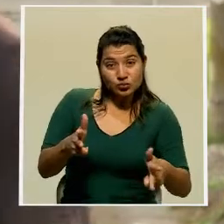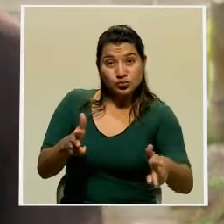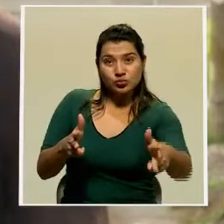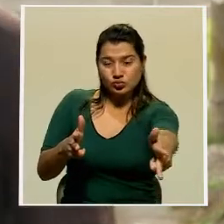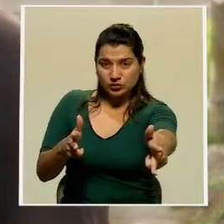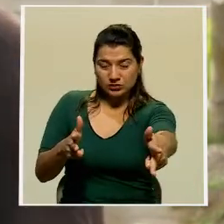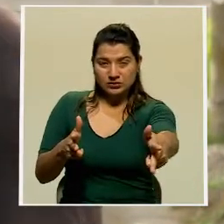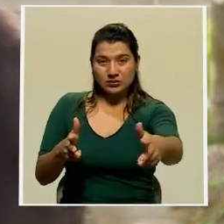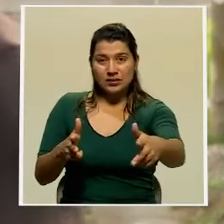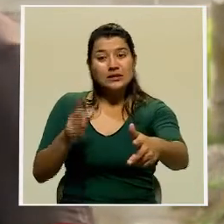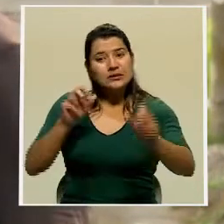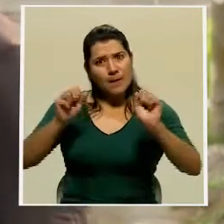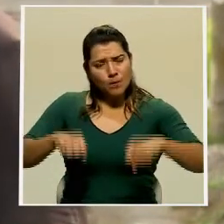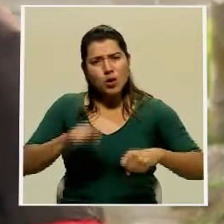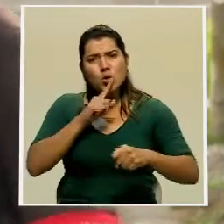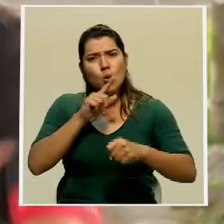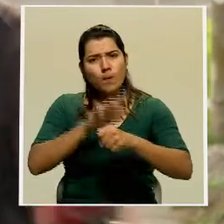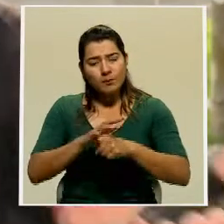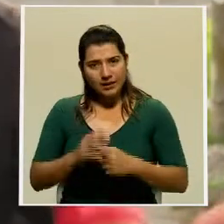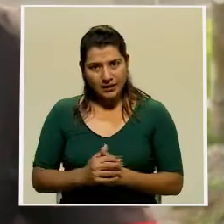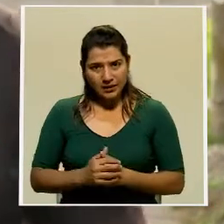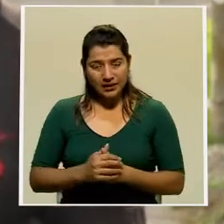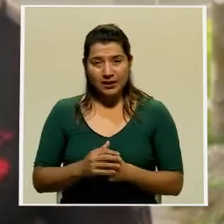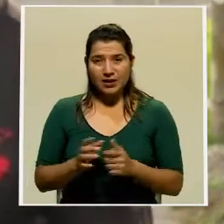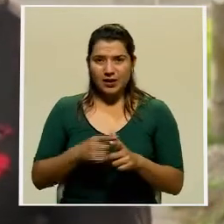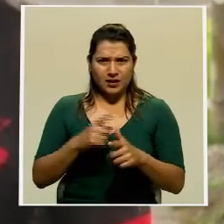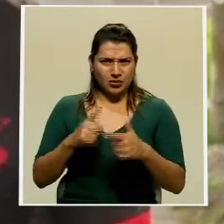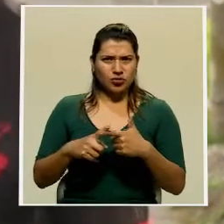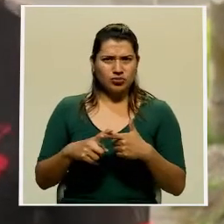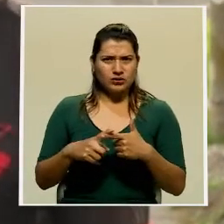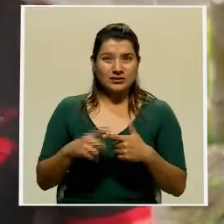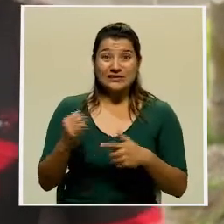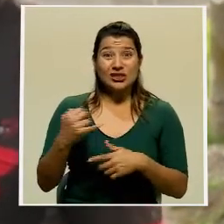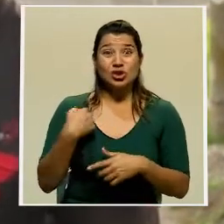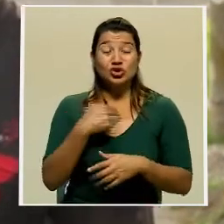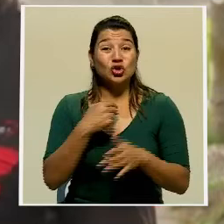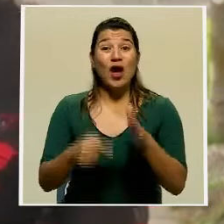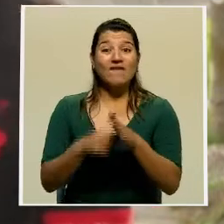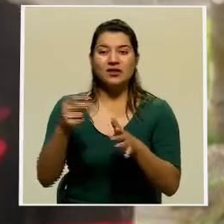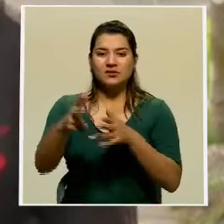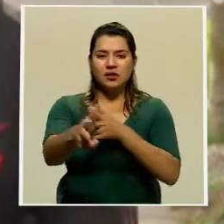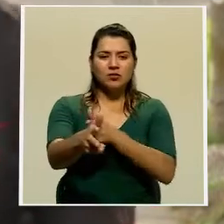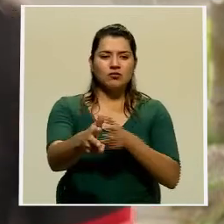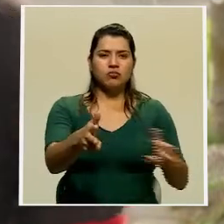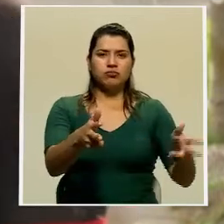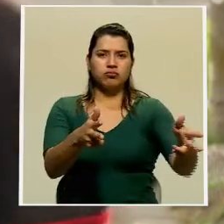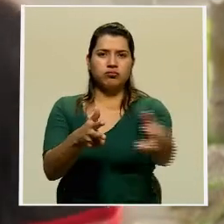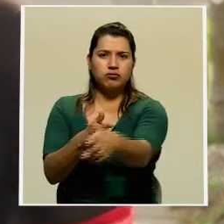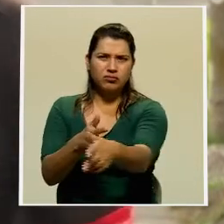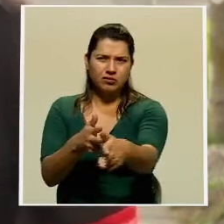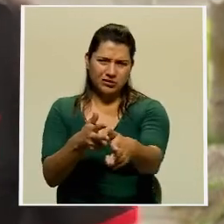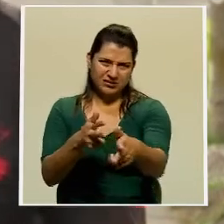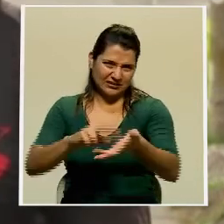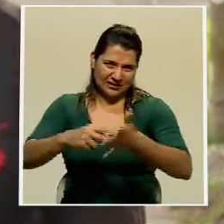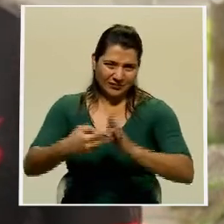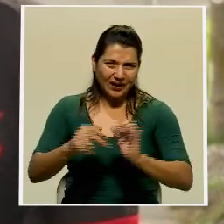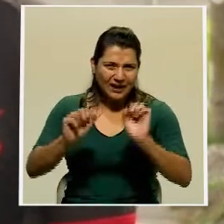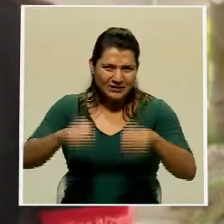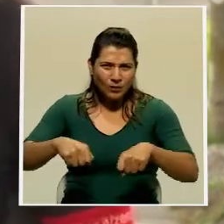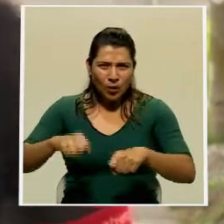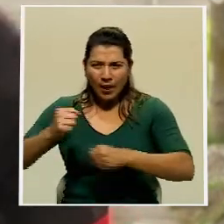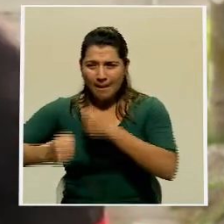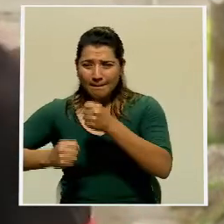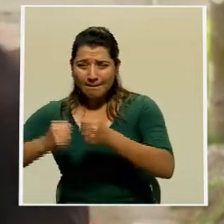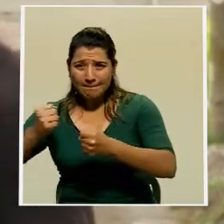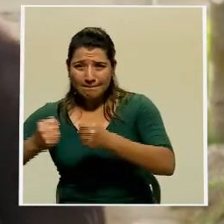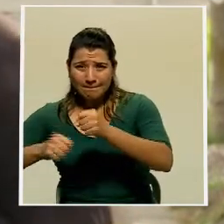1,5 metros, si adelantamos otro carro, ¿cómo no vamos a poder adelantar a una bici? Es decir, una bici es más angosta que un carro, y